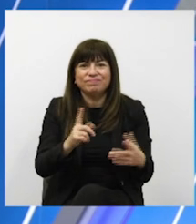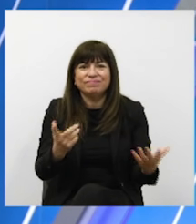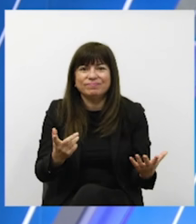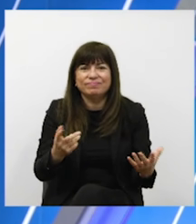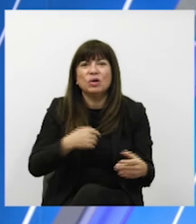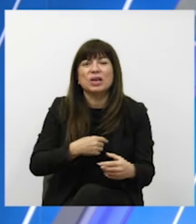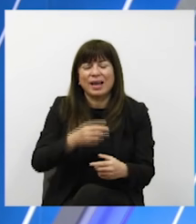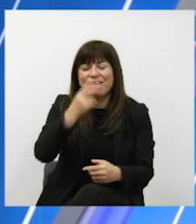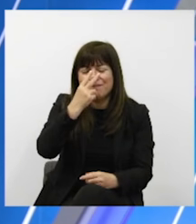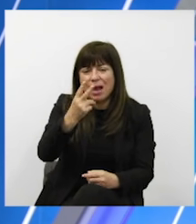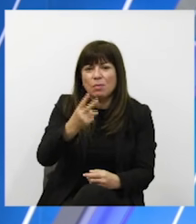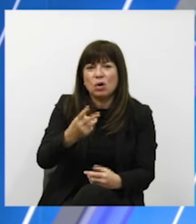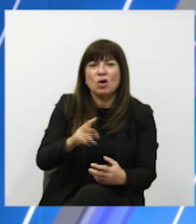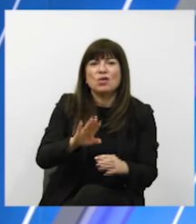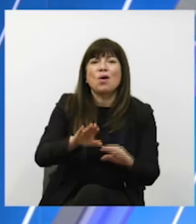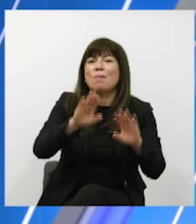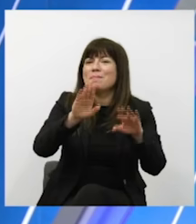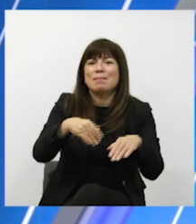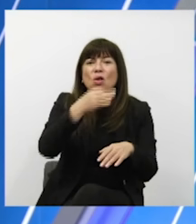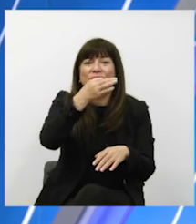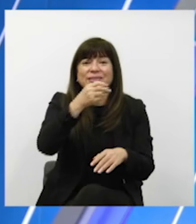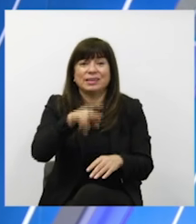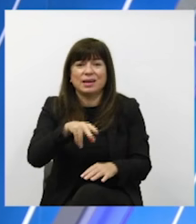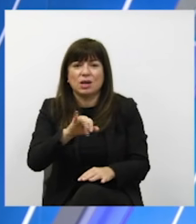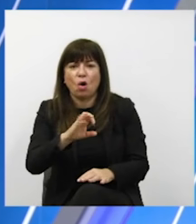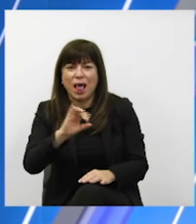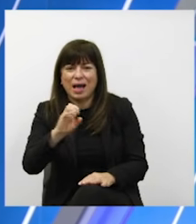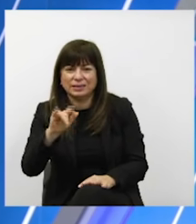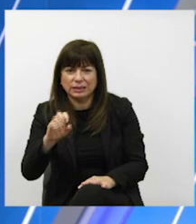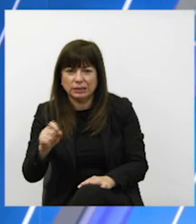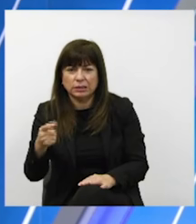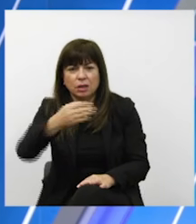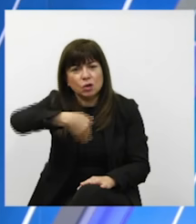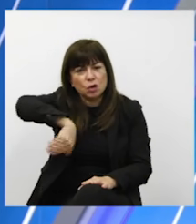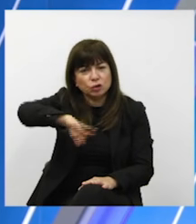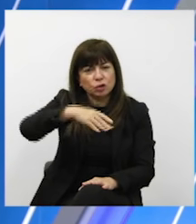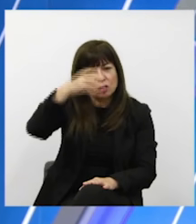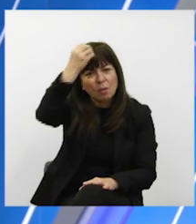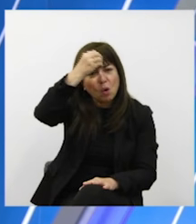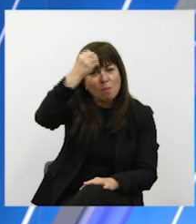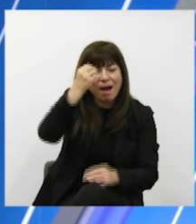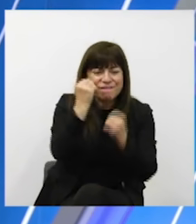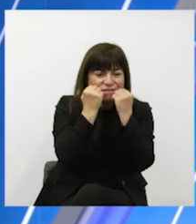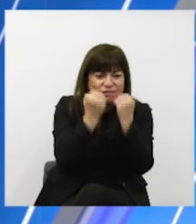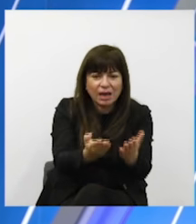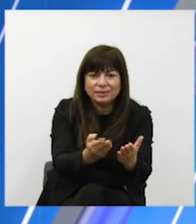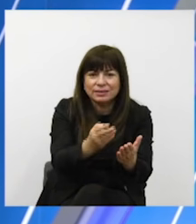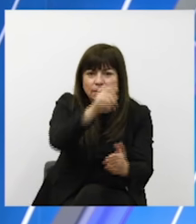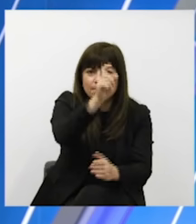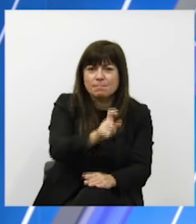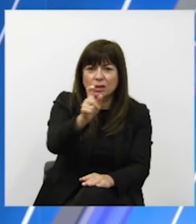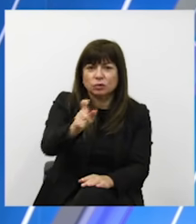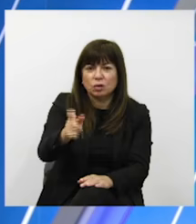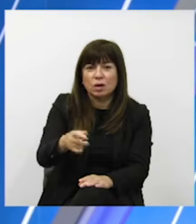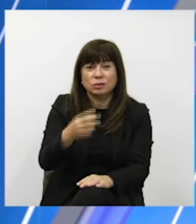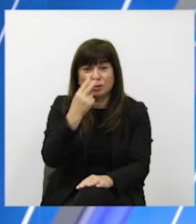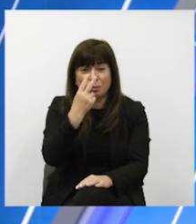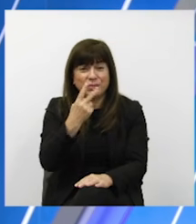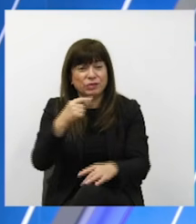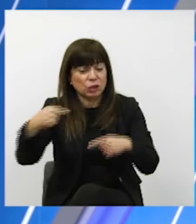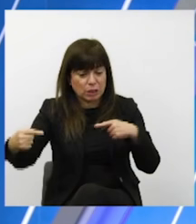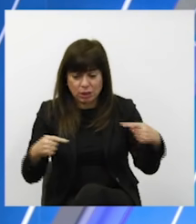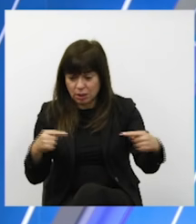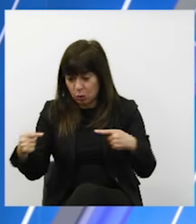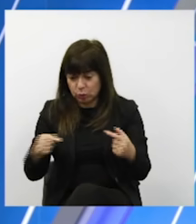vemos no solo en lo que dice Nicolás, también nosotros tenemos que preocuparnos del bienestar de las personas. Nosotros hemos visto mucho una discusión